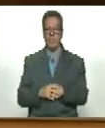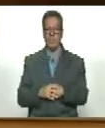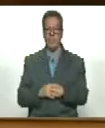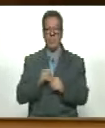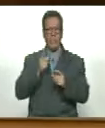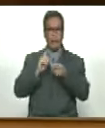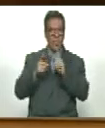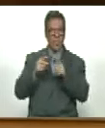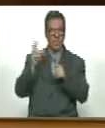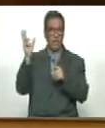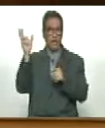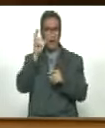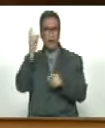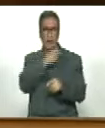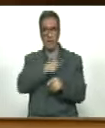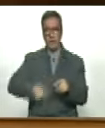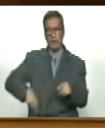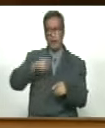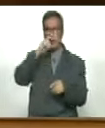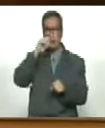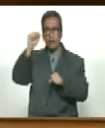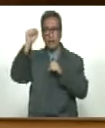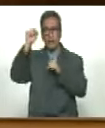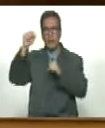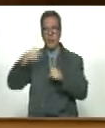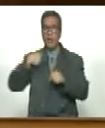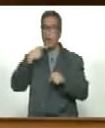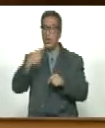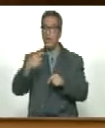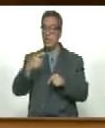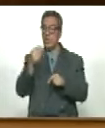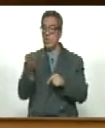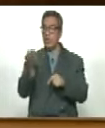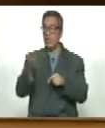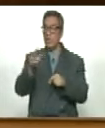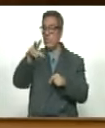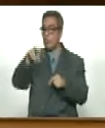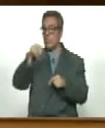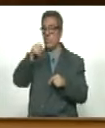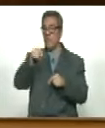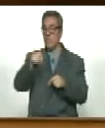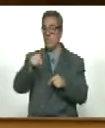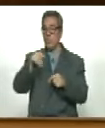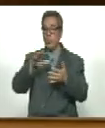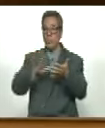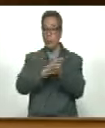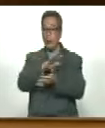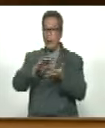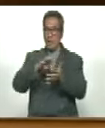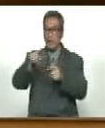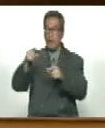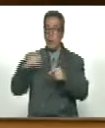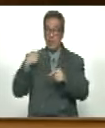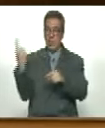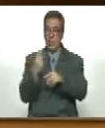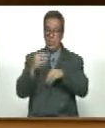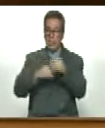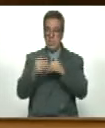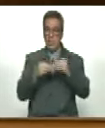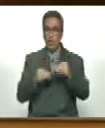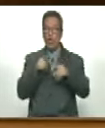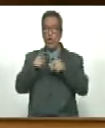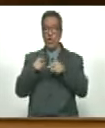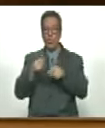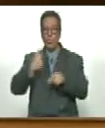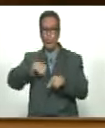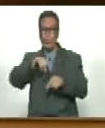Muchas veces he escuchado al presidente Maduro decir, aquí lo que importa no es el daño que están haciendo, sino cómo